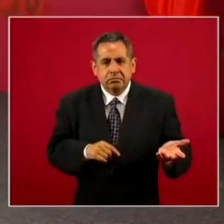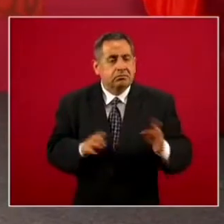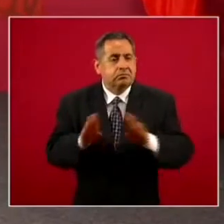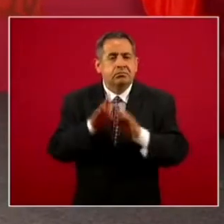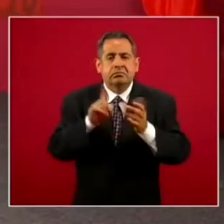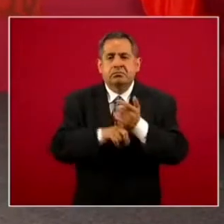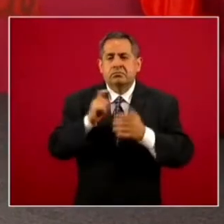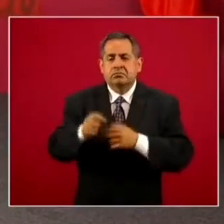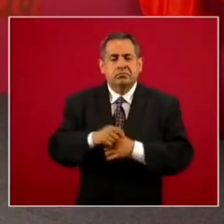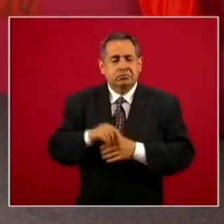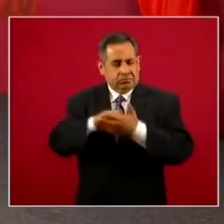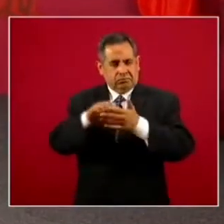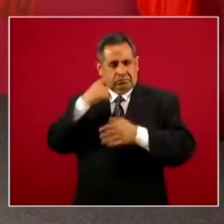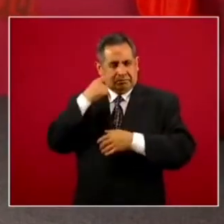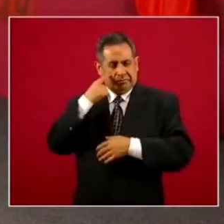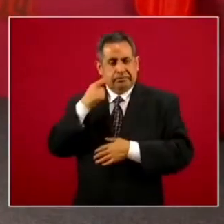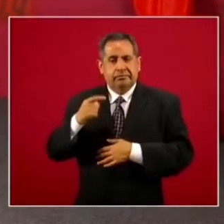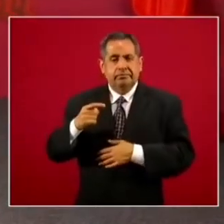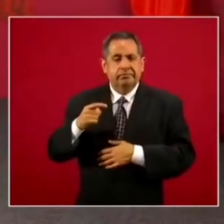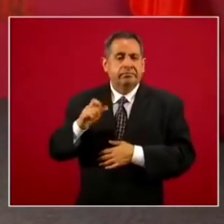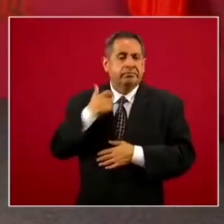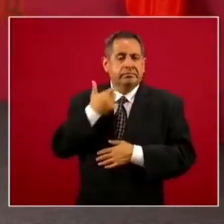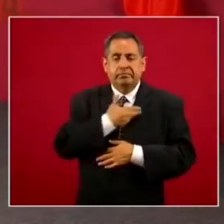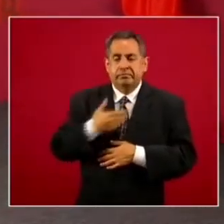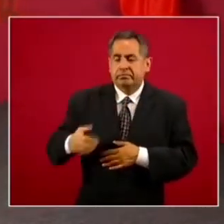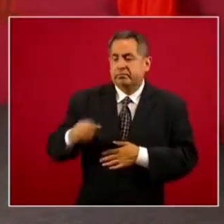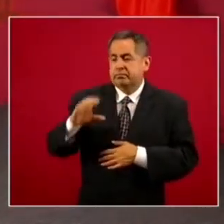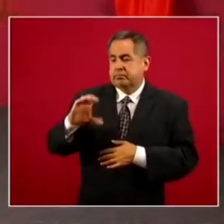llega Salinas